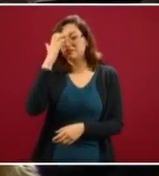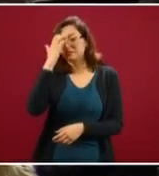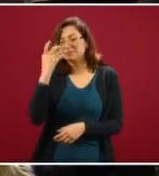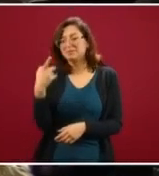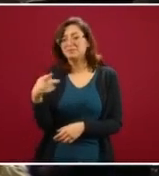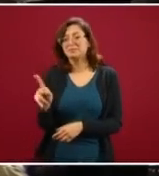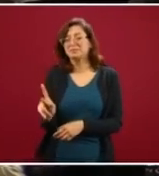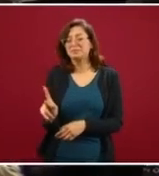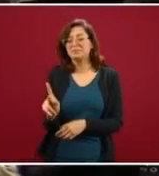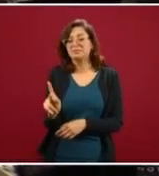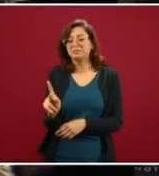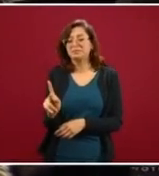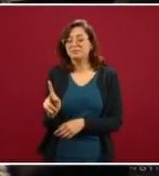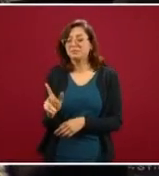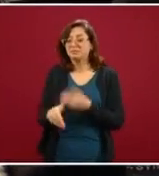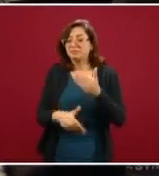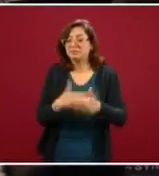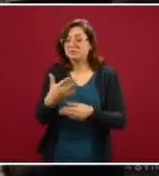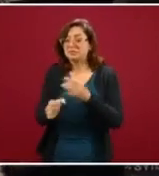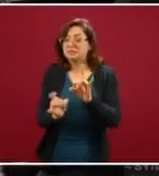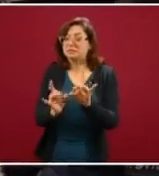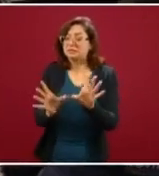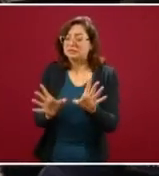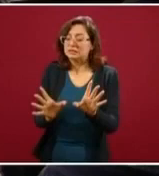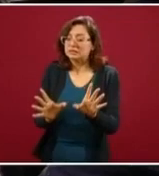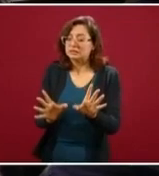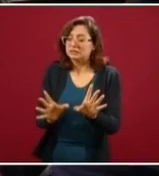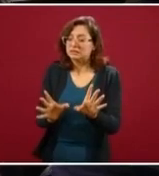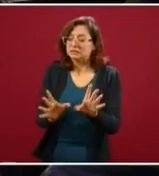no muy… Entonces, en el plano económico,